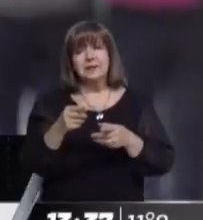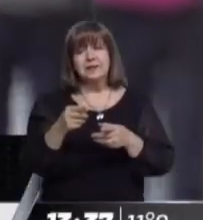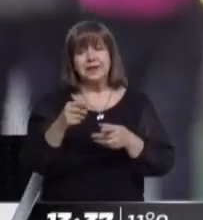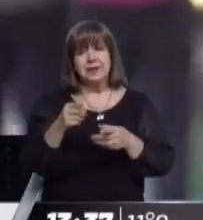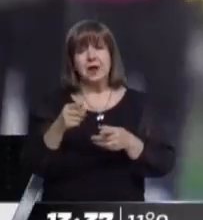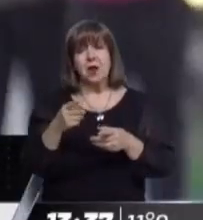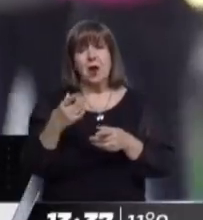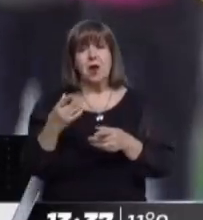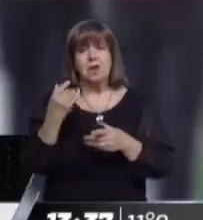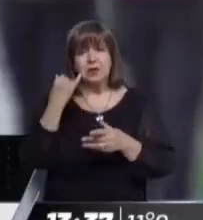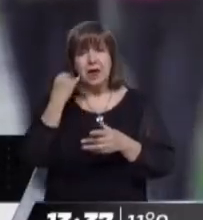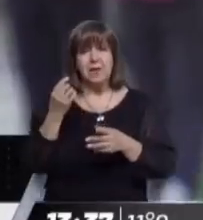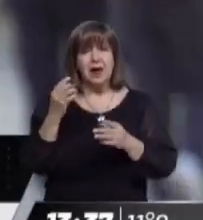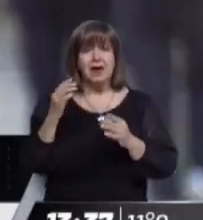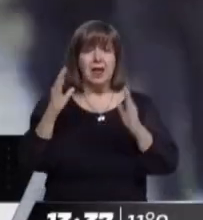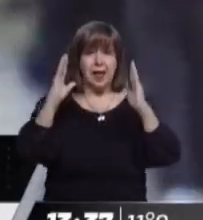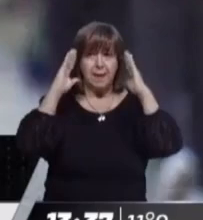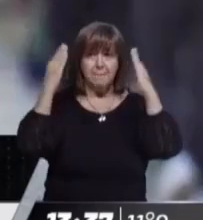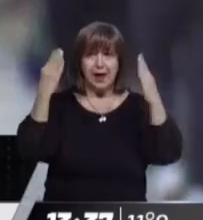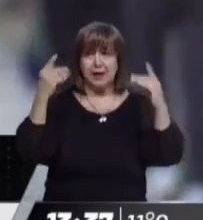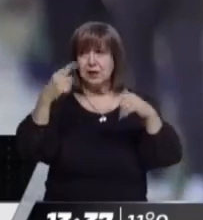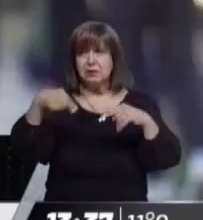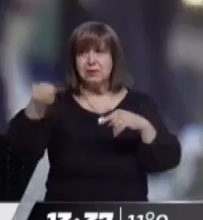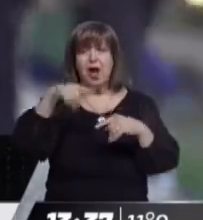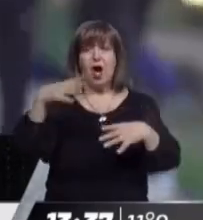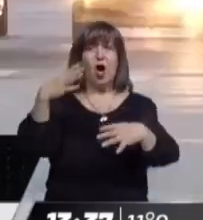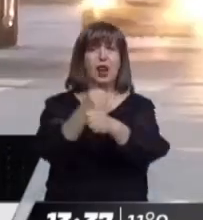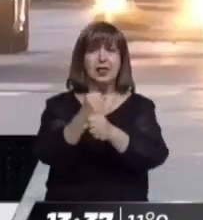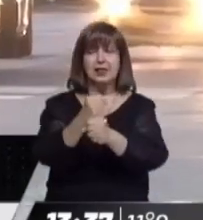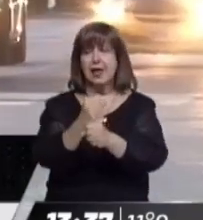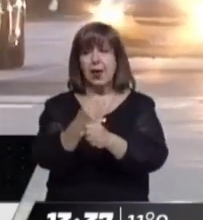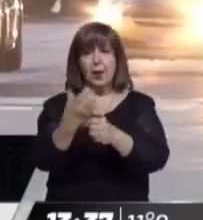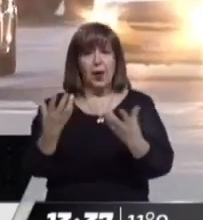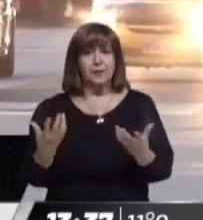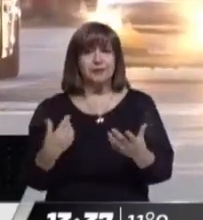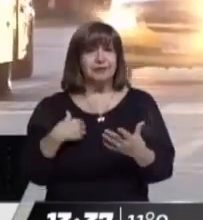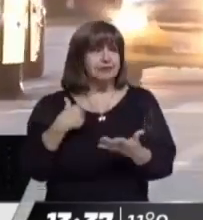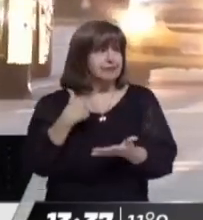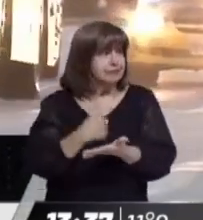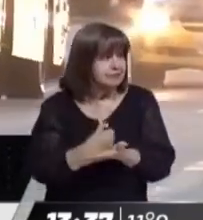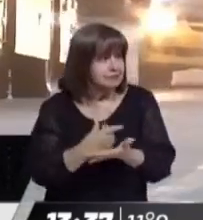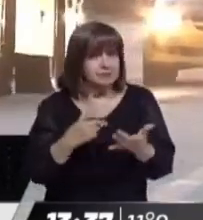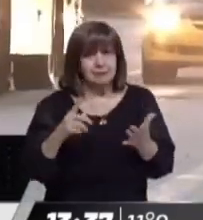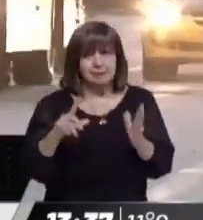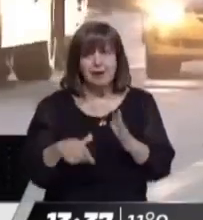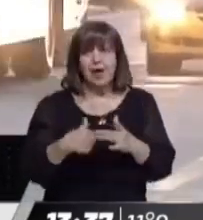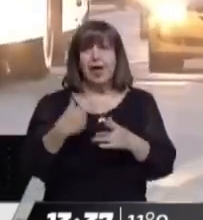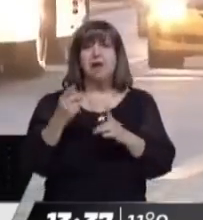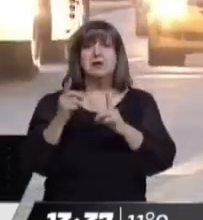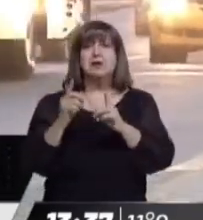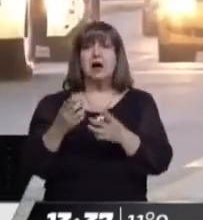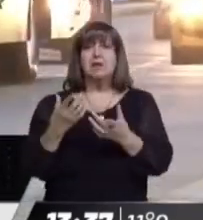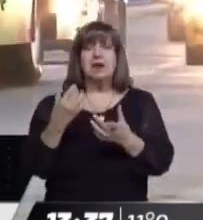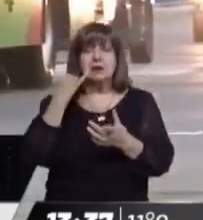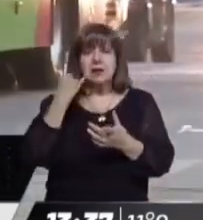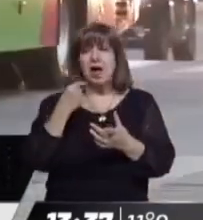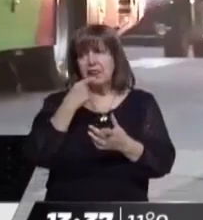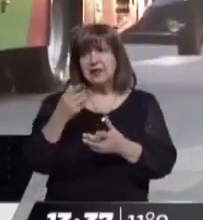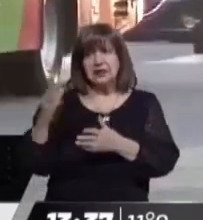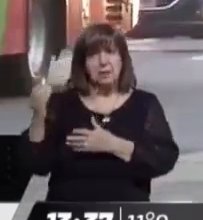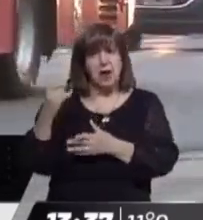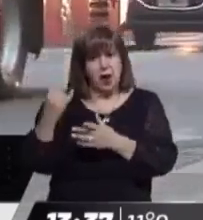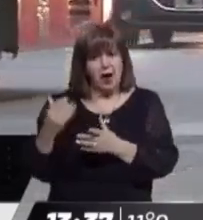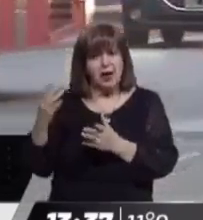la adhesión del transporte público a esta medida con el porcentaje que se ha garantizado la